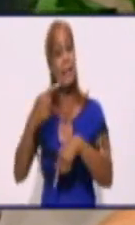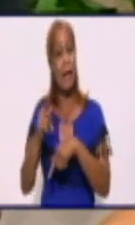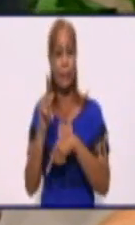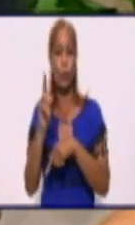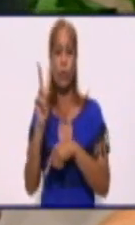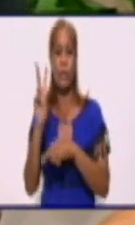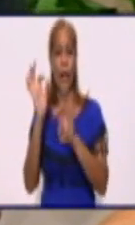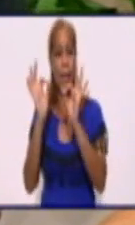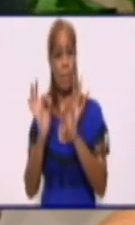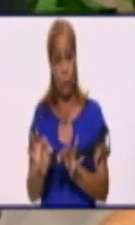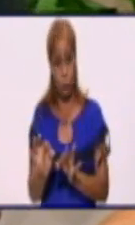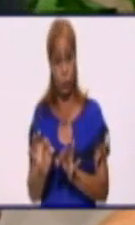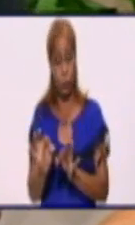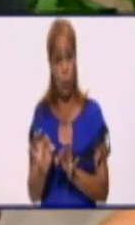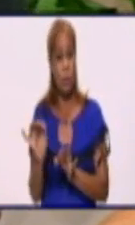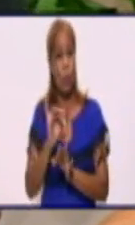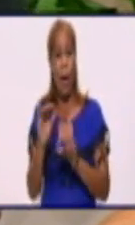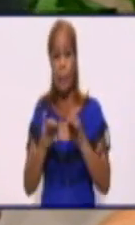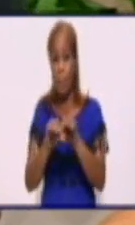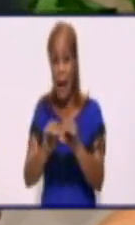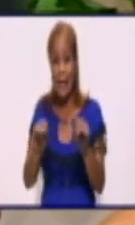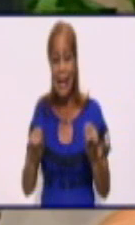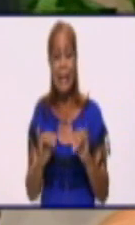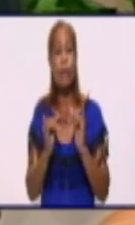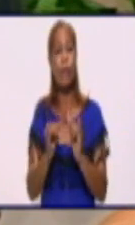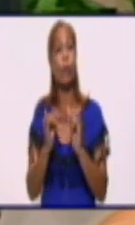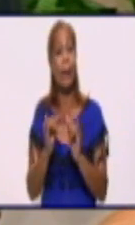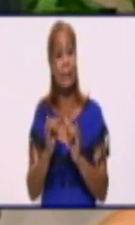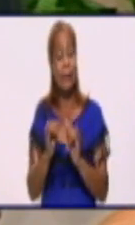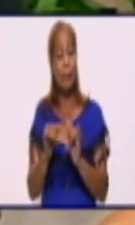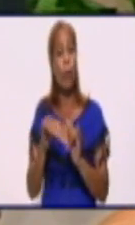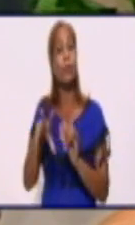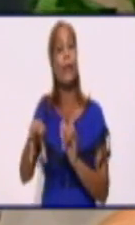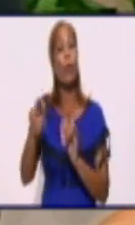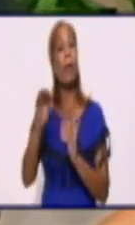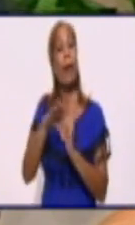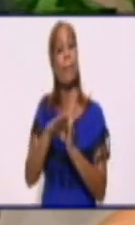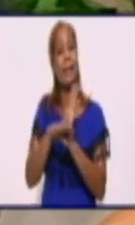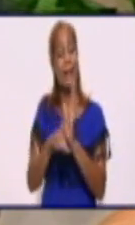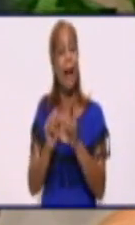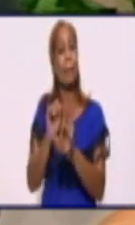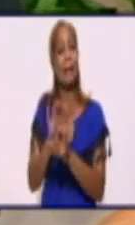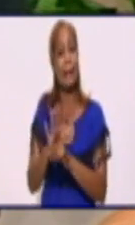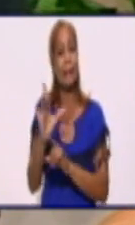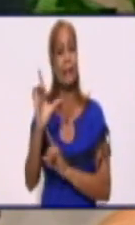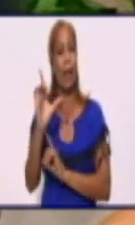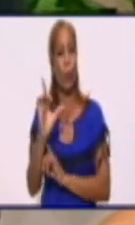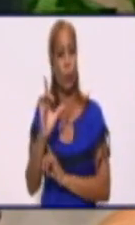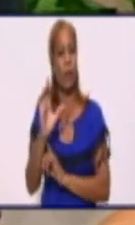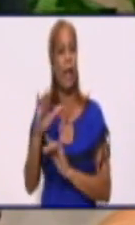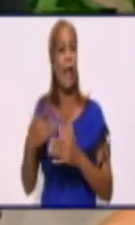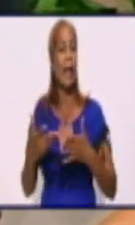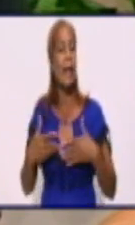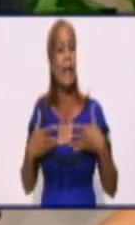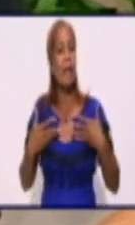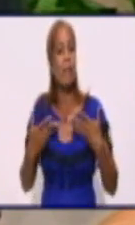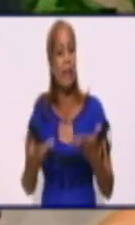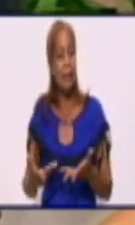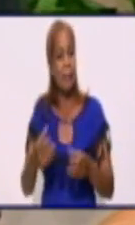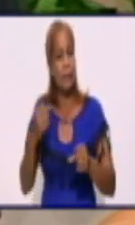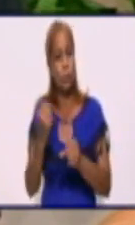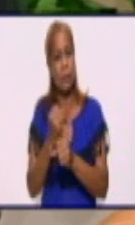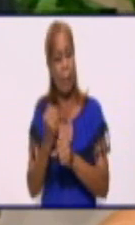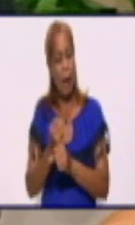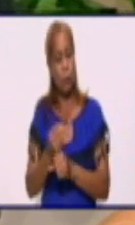al aire con un panel informativo especial informando las medidas que se adoptarán en Granma a partir del lunes en el enfrentamiento a la